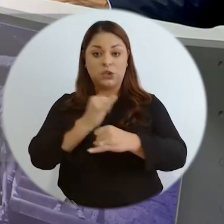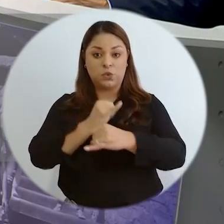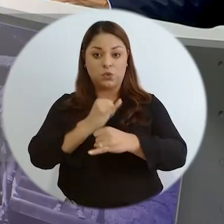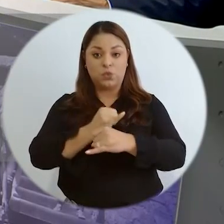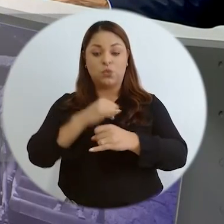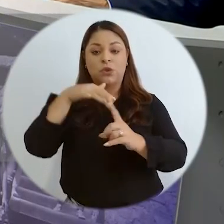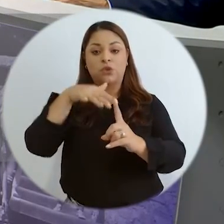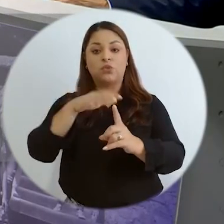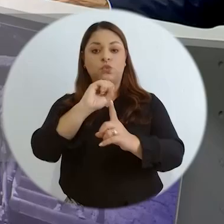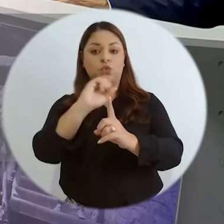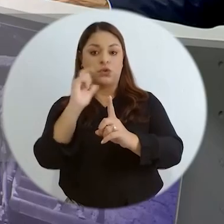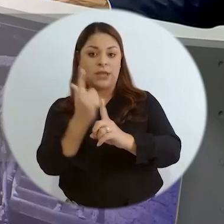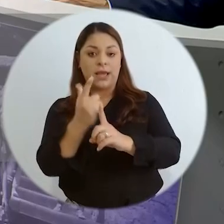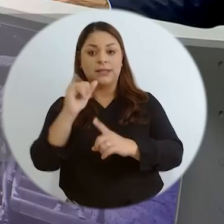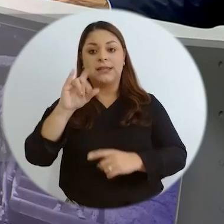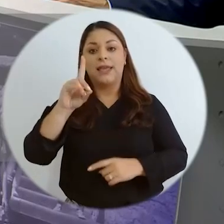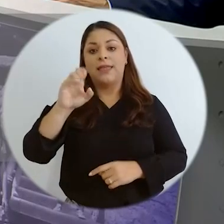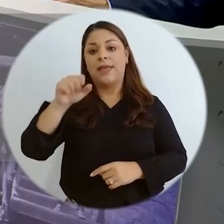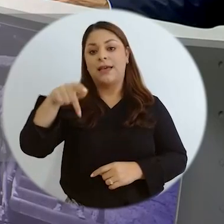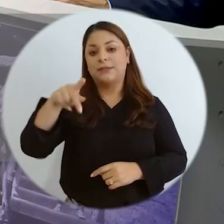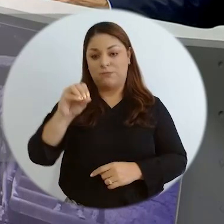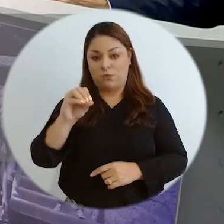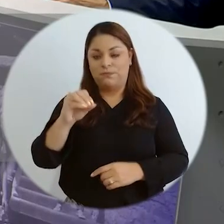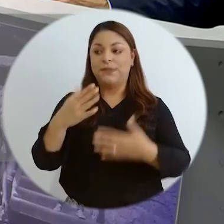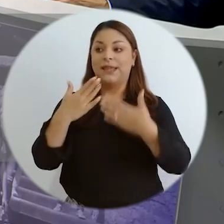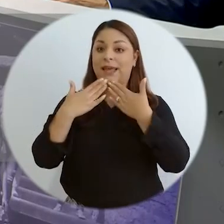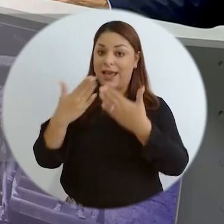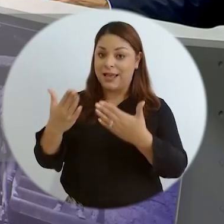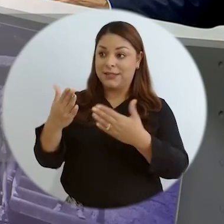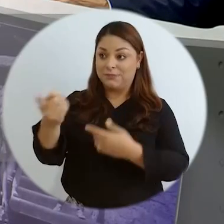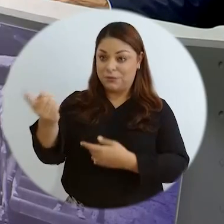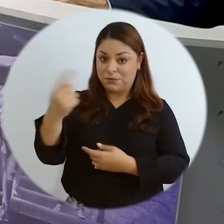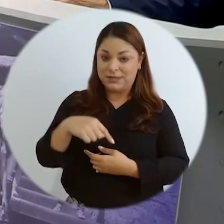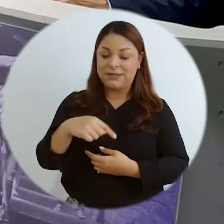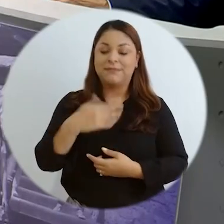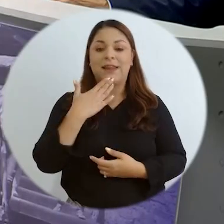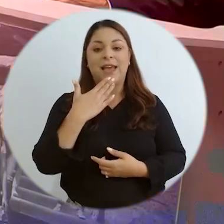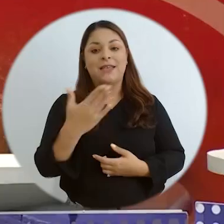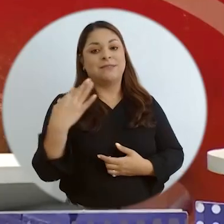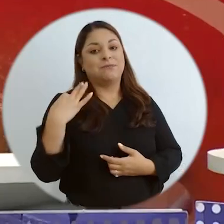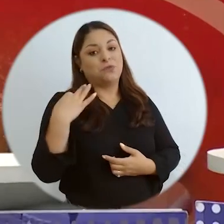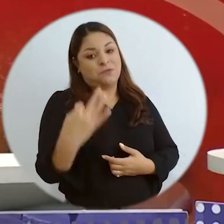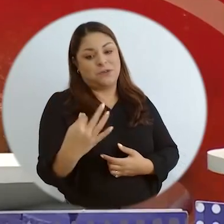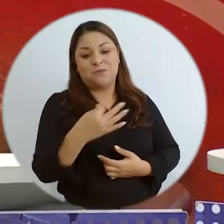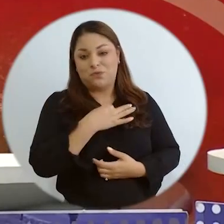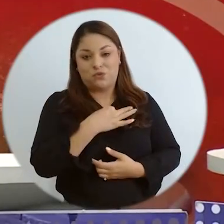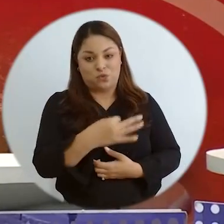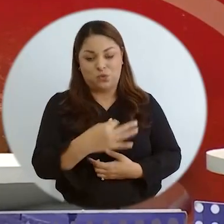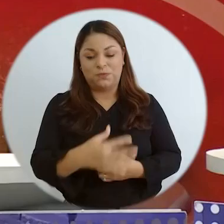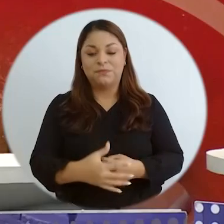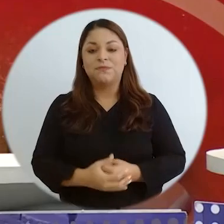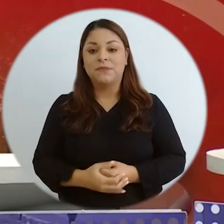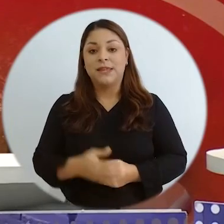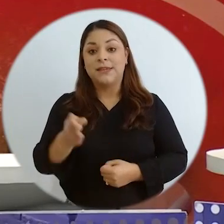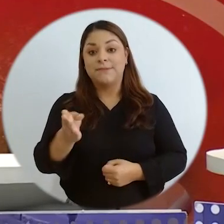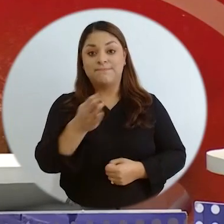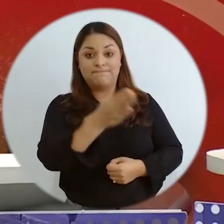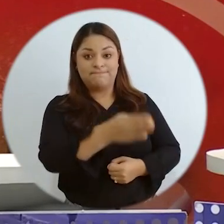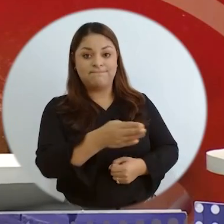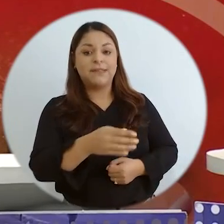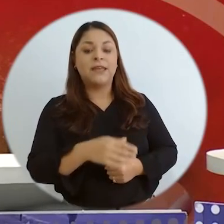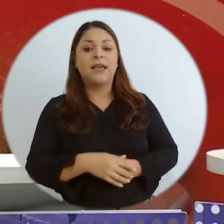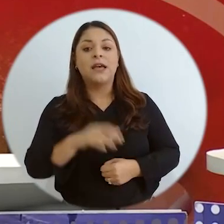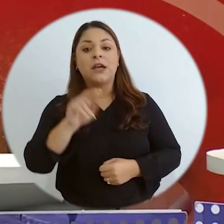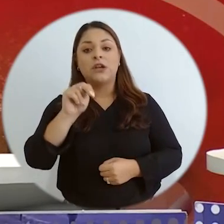en Población de la Universidad Nacional y de ESPO. Gracias, José Andrés, por estar con nosotros una vez más. Un placer, más bien gracias por la invitación. Y también